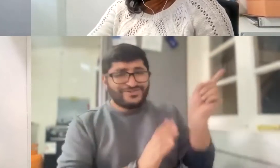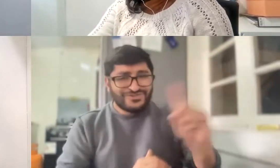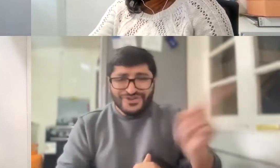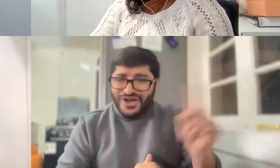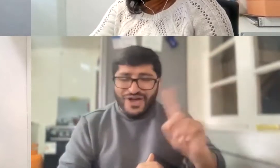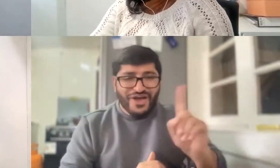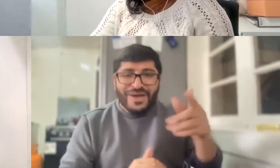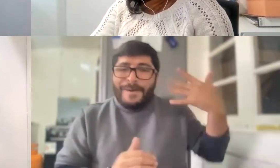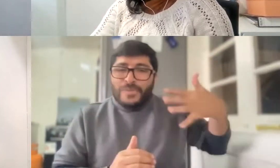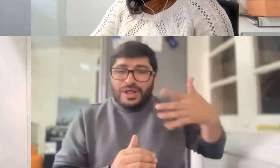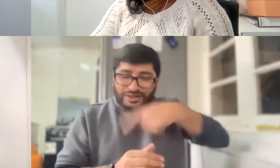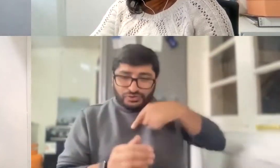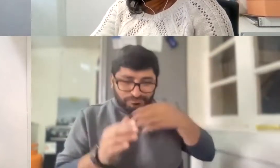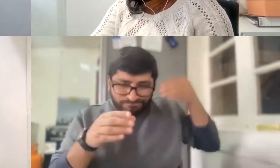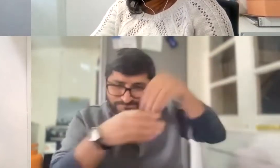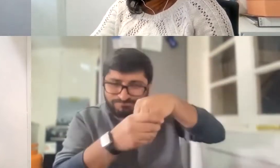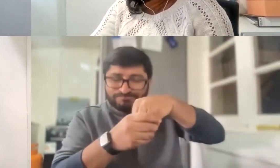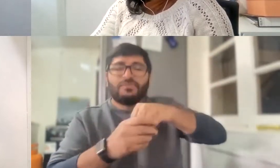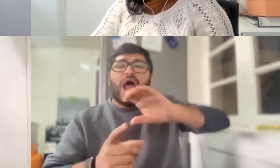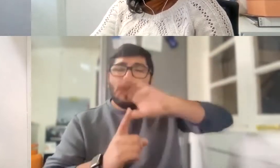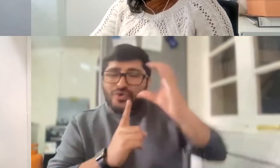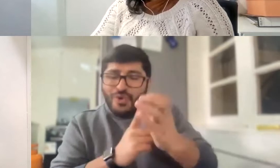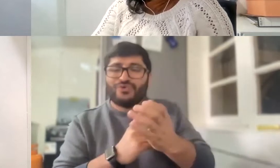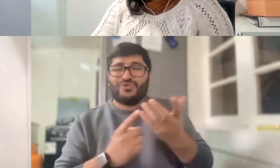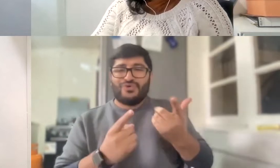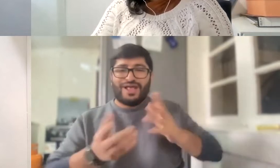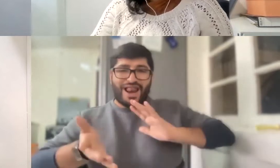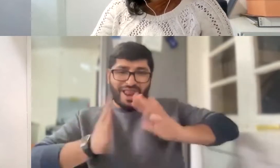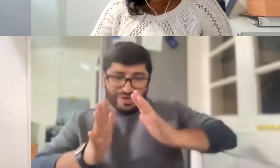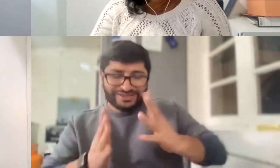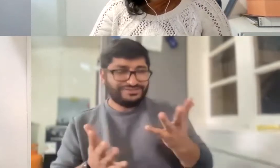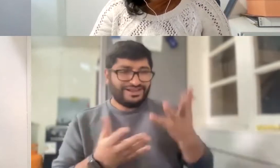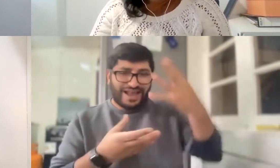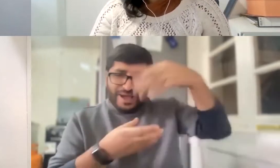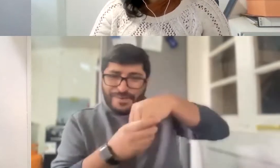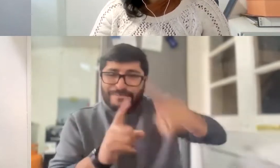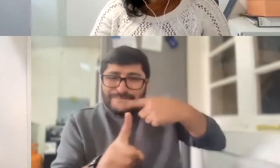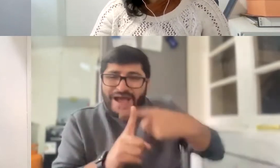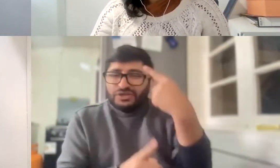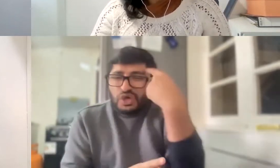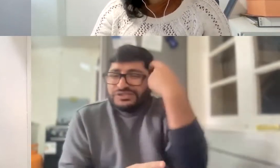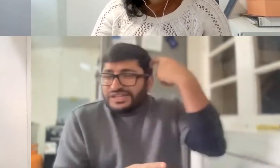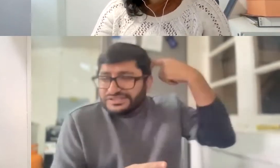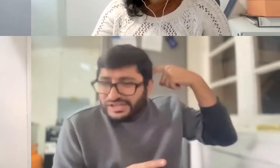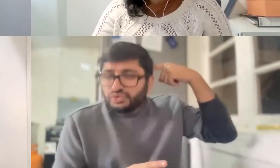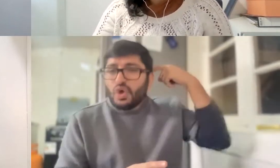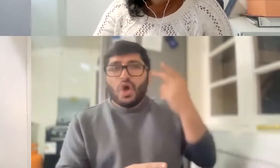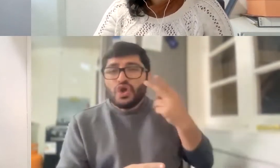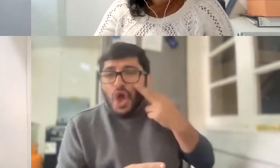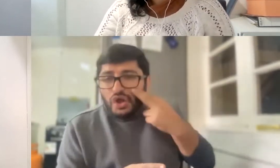inicial, no es 100% lengua de señas, no, lo muy importante es introducirse a la cultura de la comunidad sorda, a la lengua de